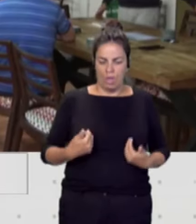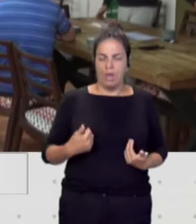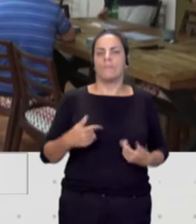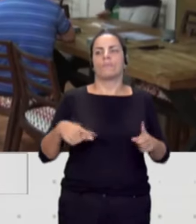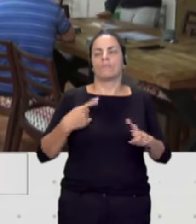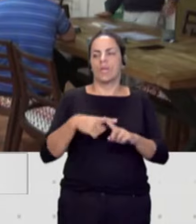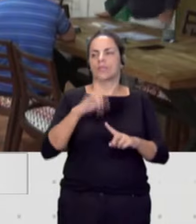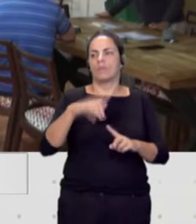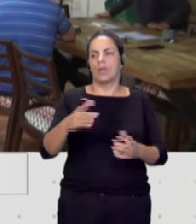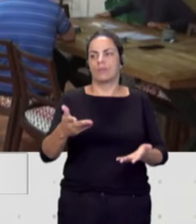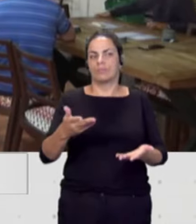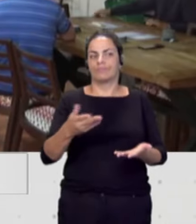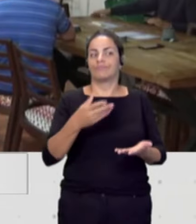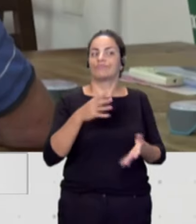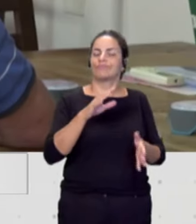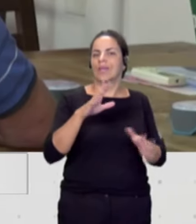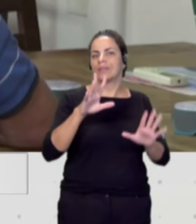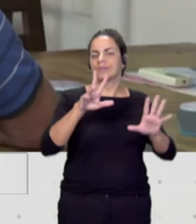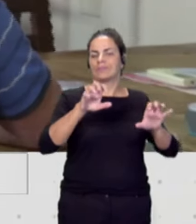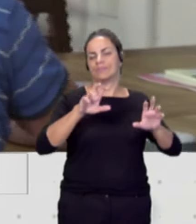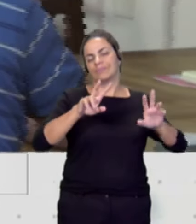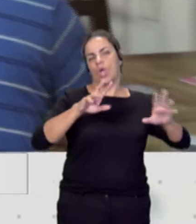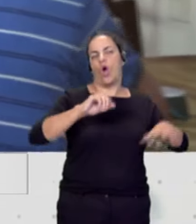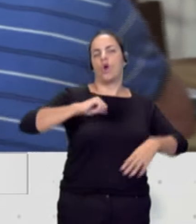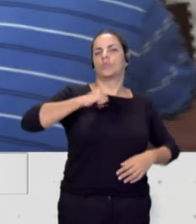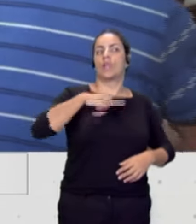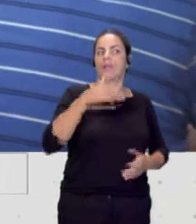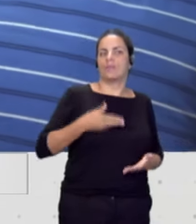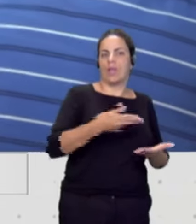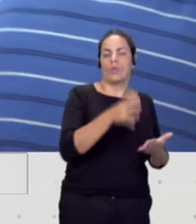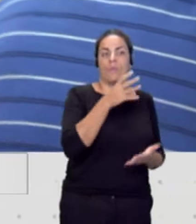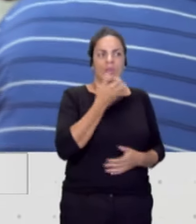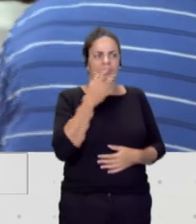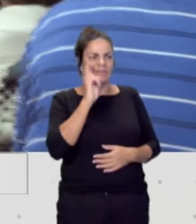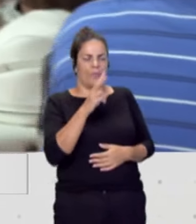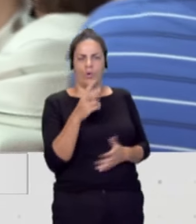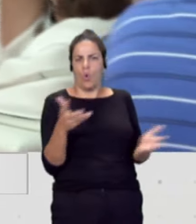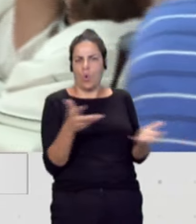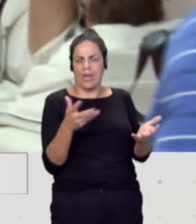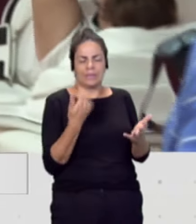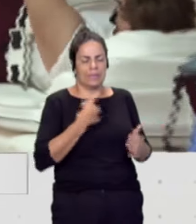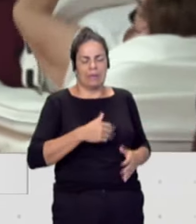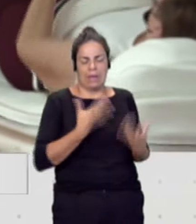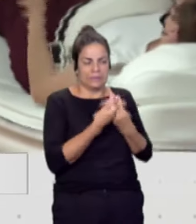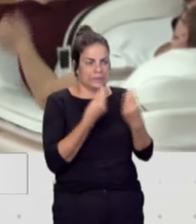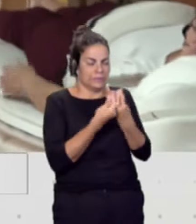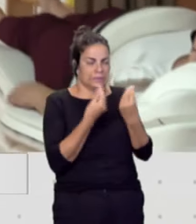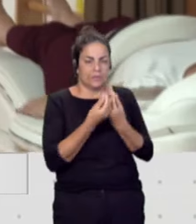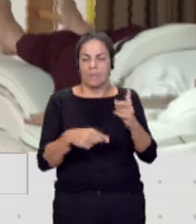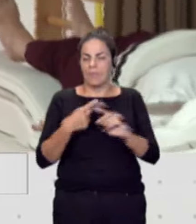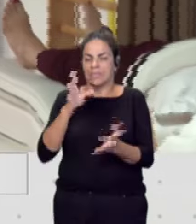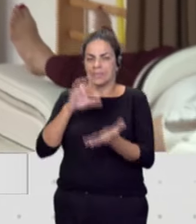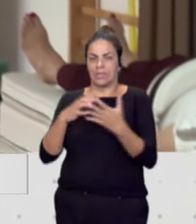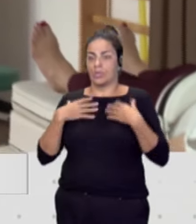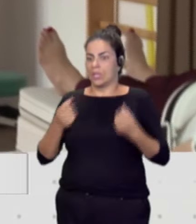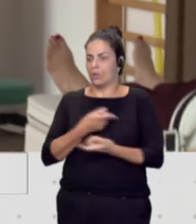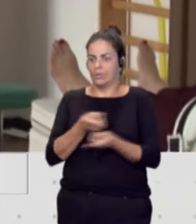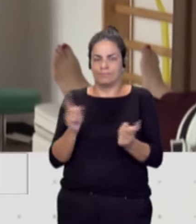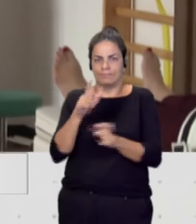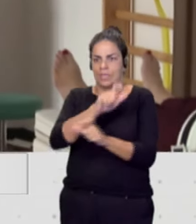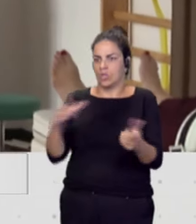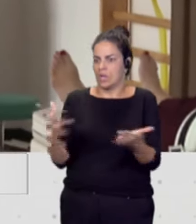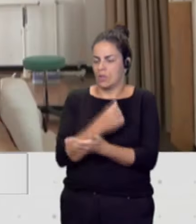ayuda también a nivel hospitalario, por ejemplo, en un sí, momento claro. en que vemos en que están las urgencias colapsadas, los centros de salud sin capacidad para atender a todo el